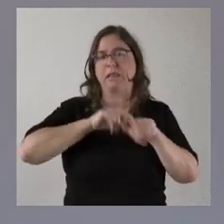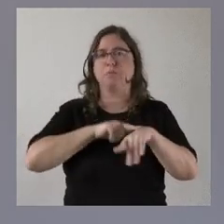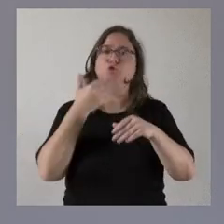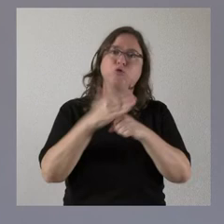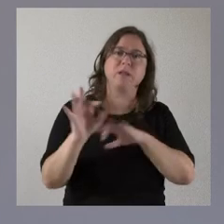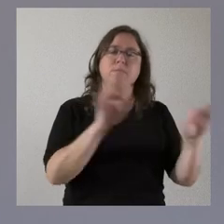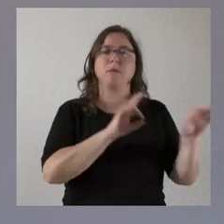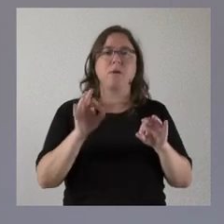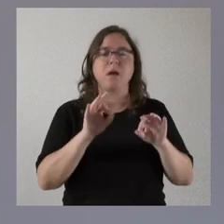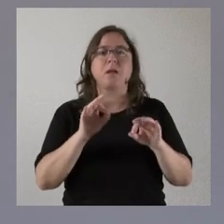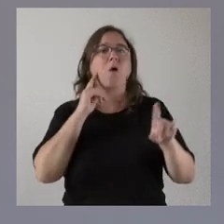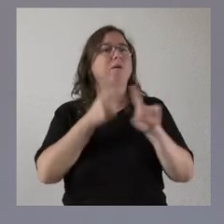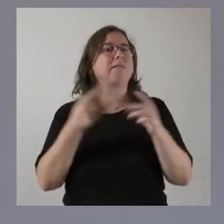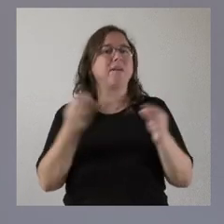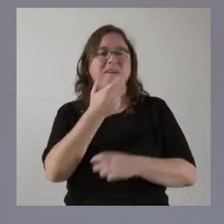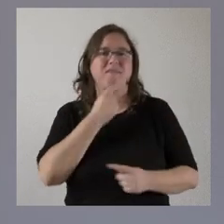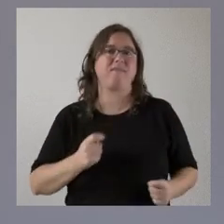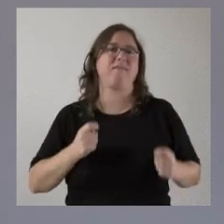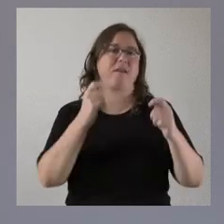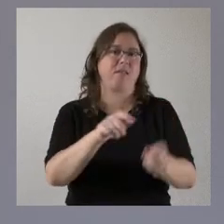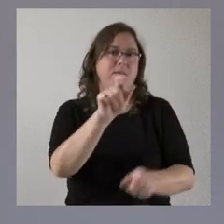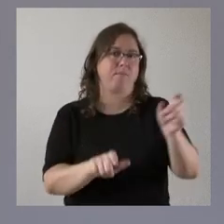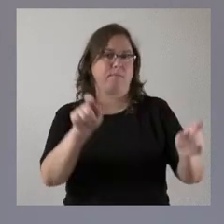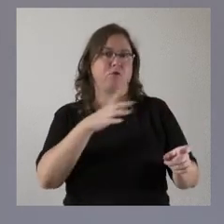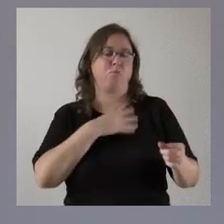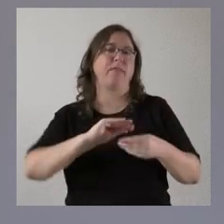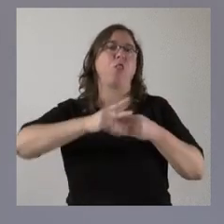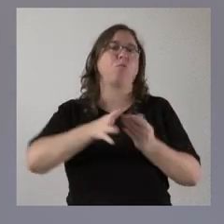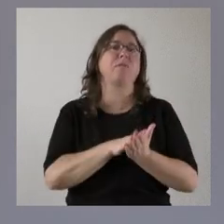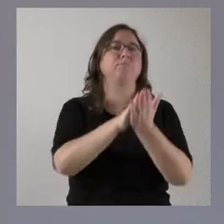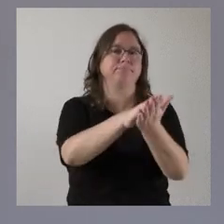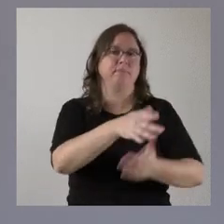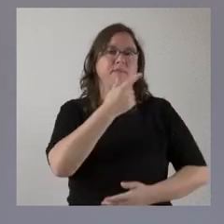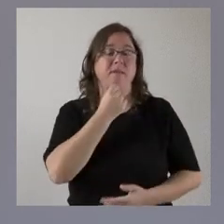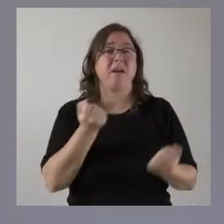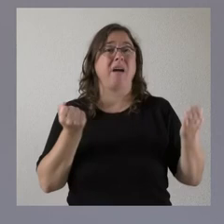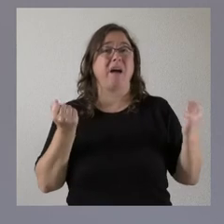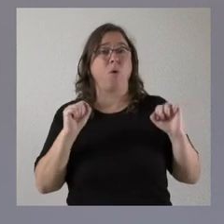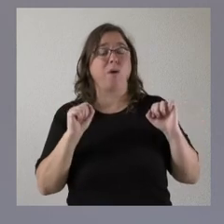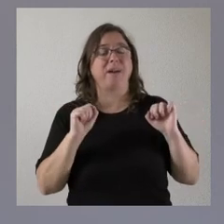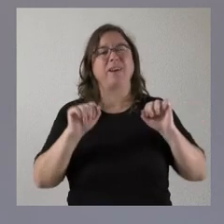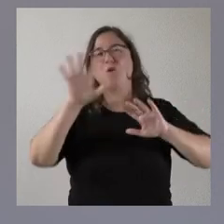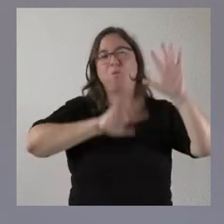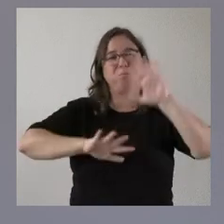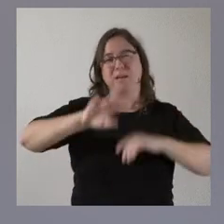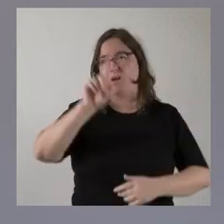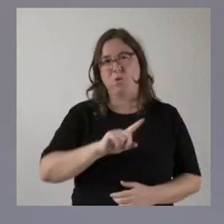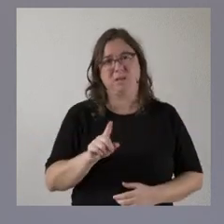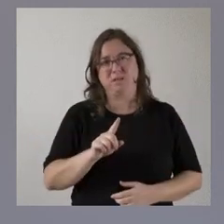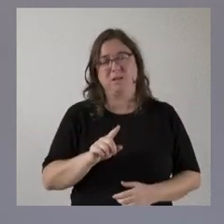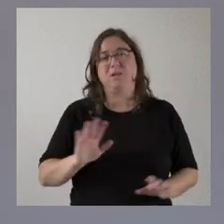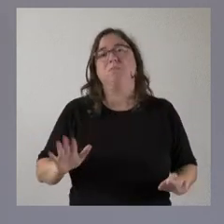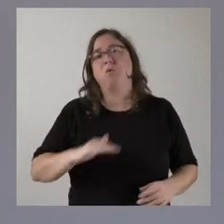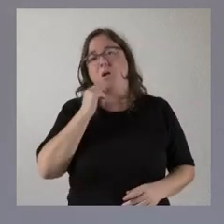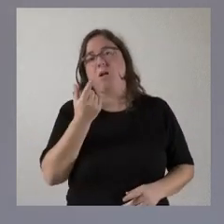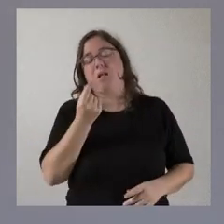para poderlo hacer se trata de facilitar a las personas pues presentar una documentación que aunque no es compleja con carácter general pero como